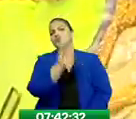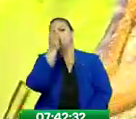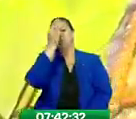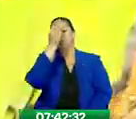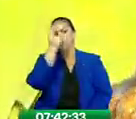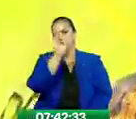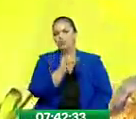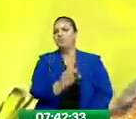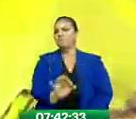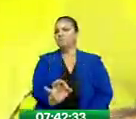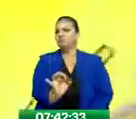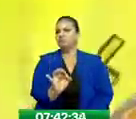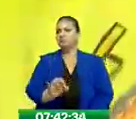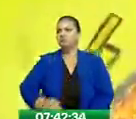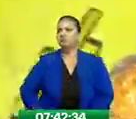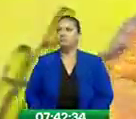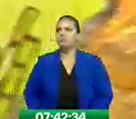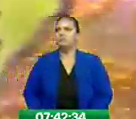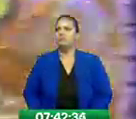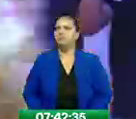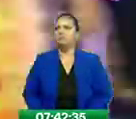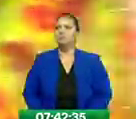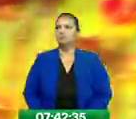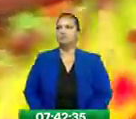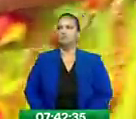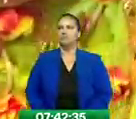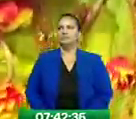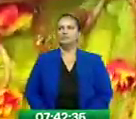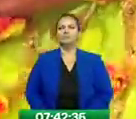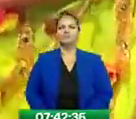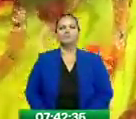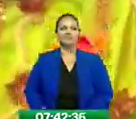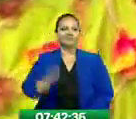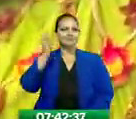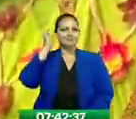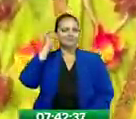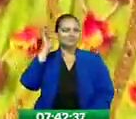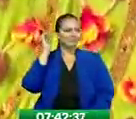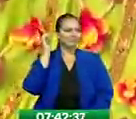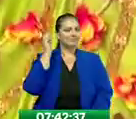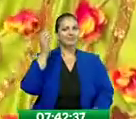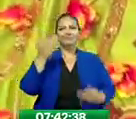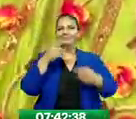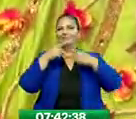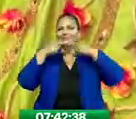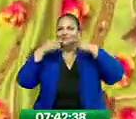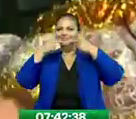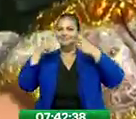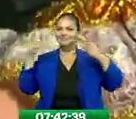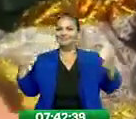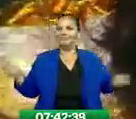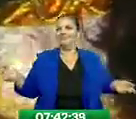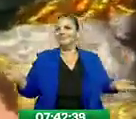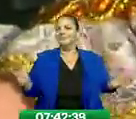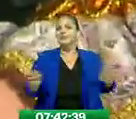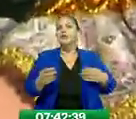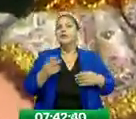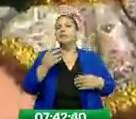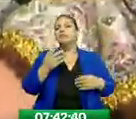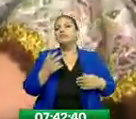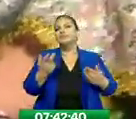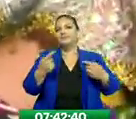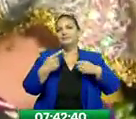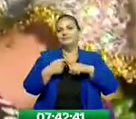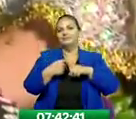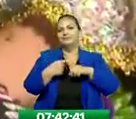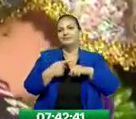gustado. Por su parte, las candidatas se mostraron muy alegres y sobre todo, optimistas. Si llegara a quedar electa reina de